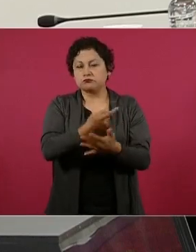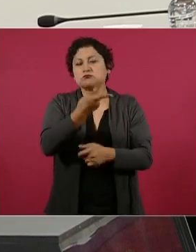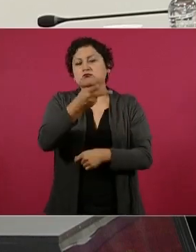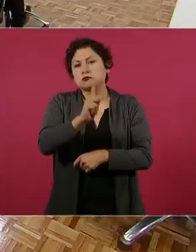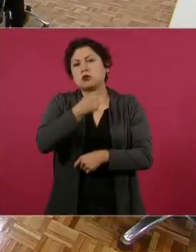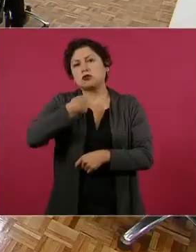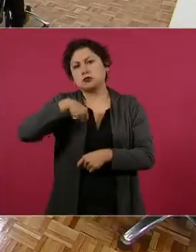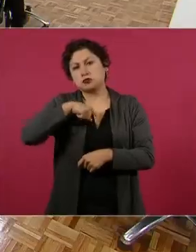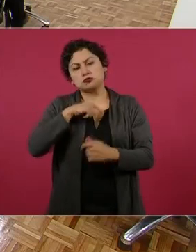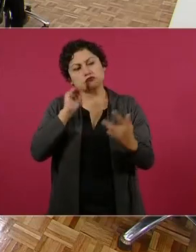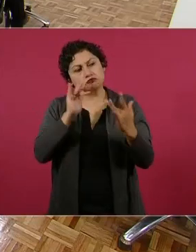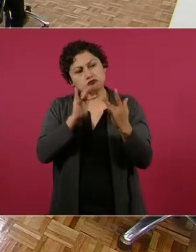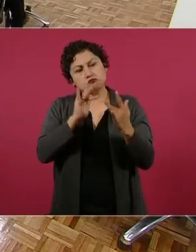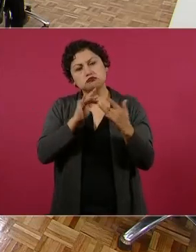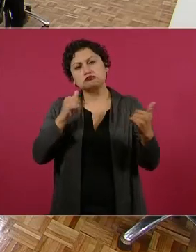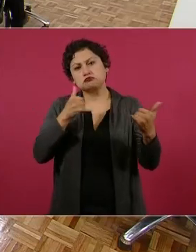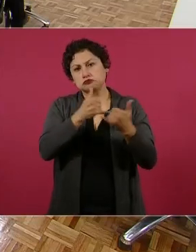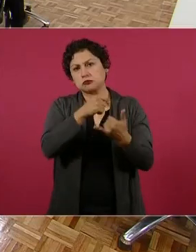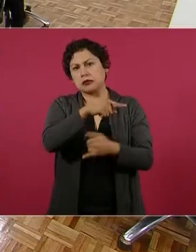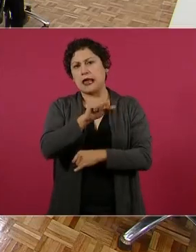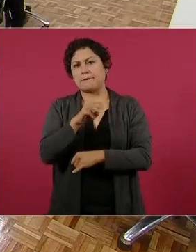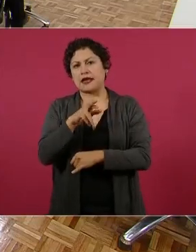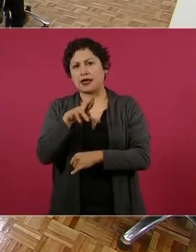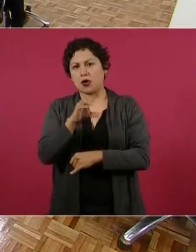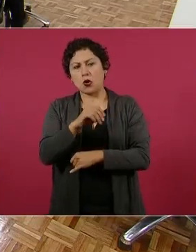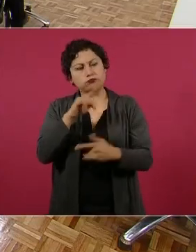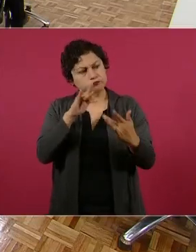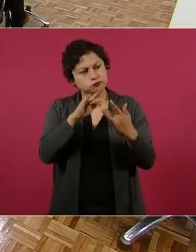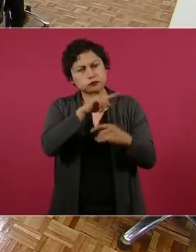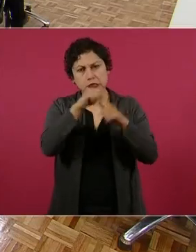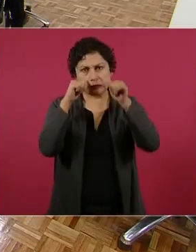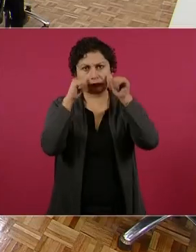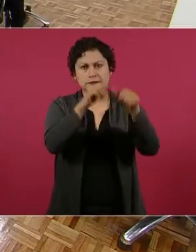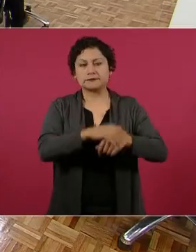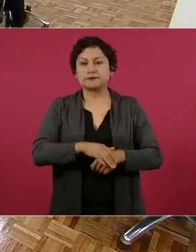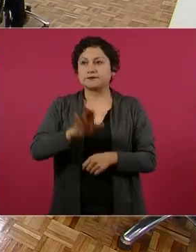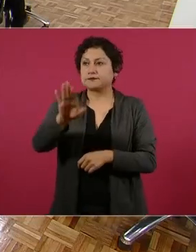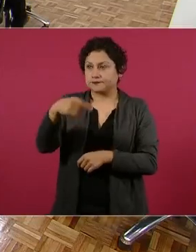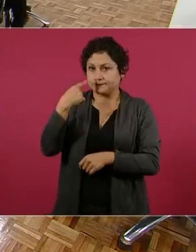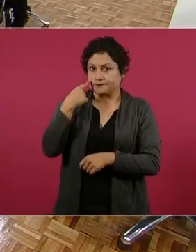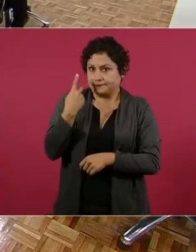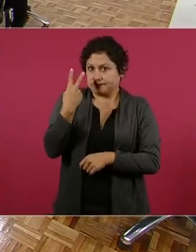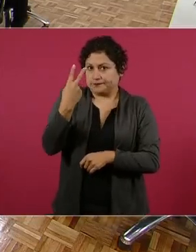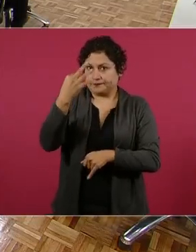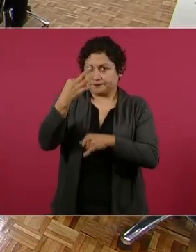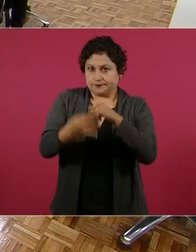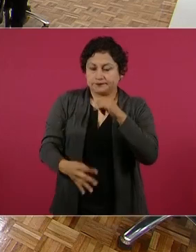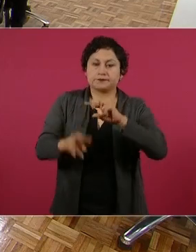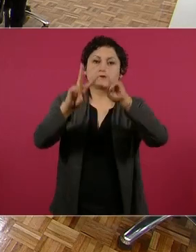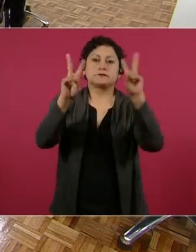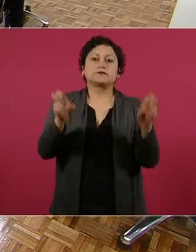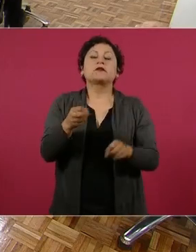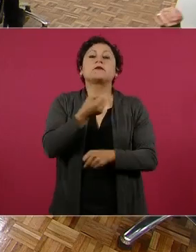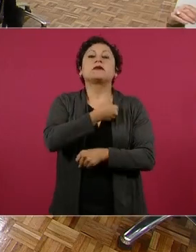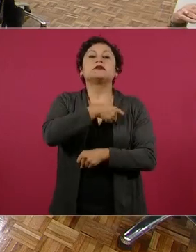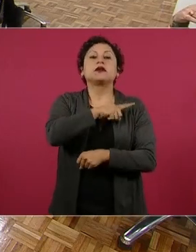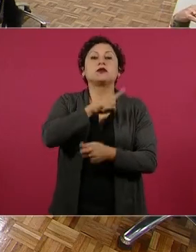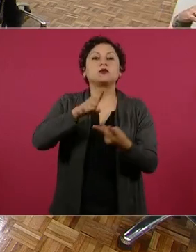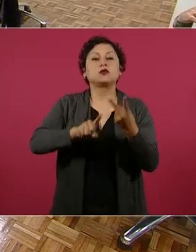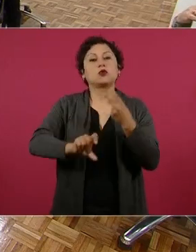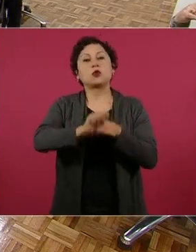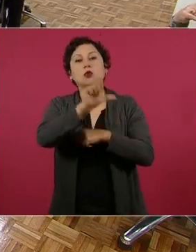Américo Villarreal y está atendiendo la problemática. Ya para cerrar, dos temas, bueno, uno de salud y uno que tiene que ver con protección civil.